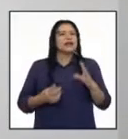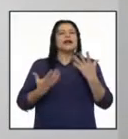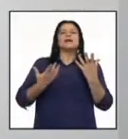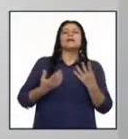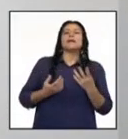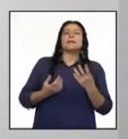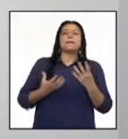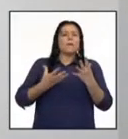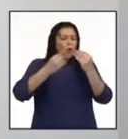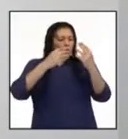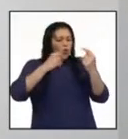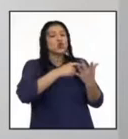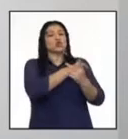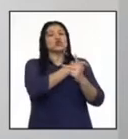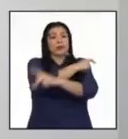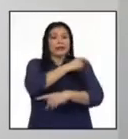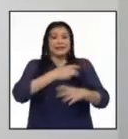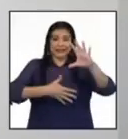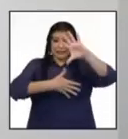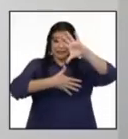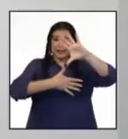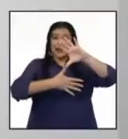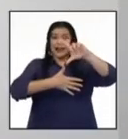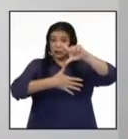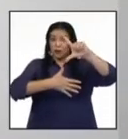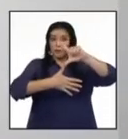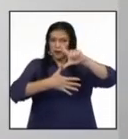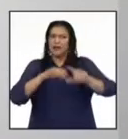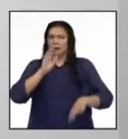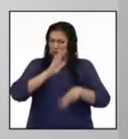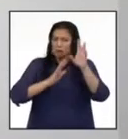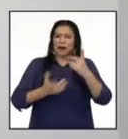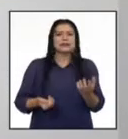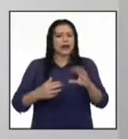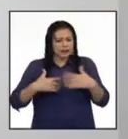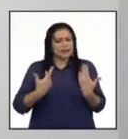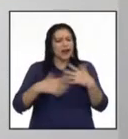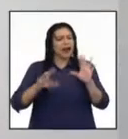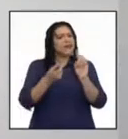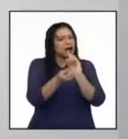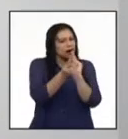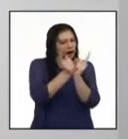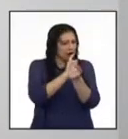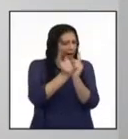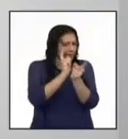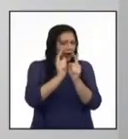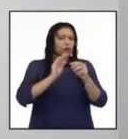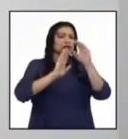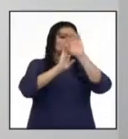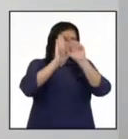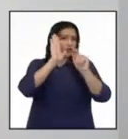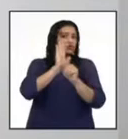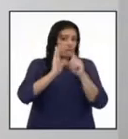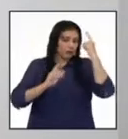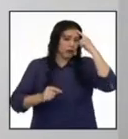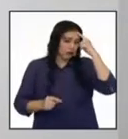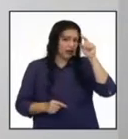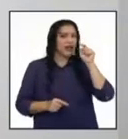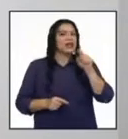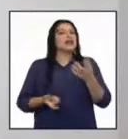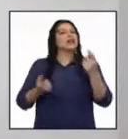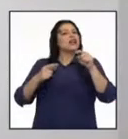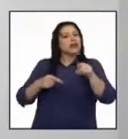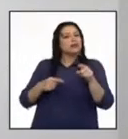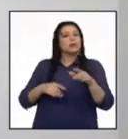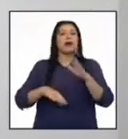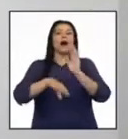todos los países latinoamericanos en esa época habían modificado sus constituciones y esto no pudo